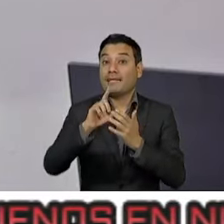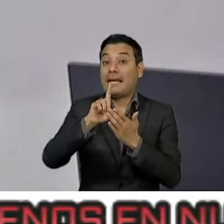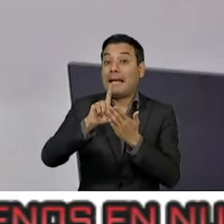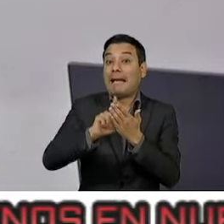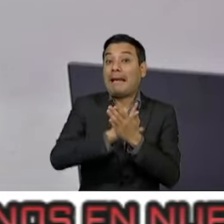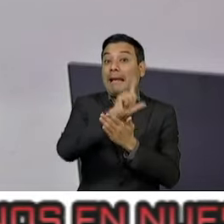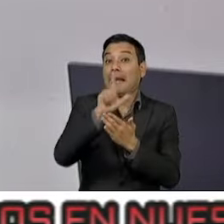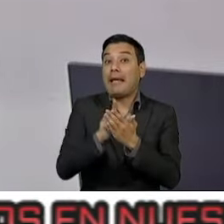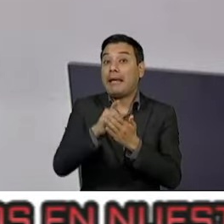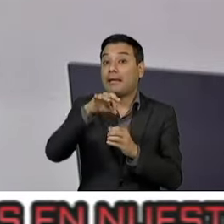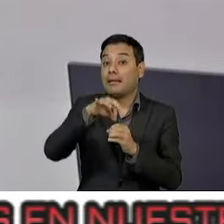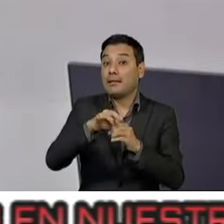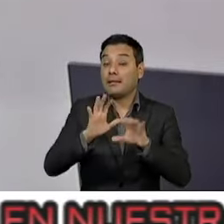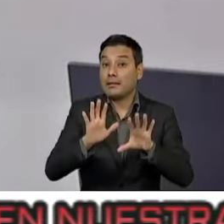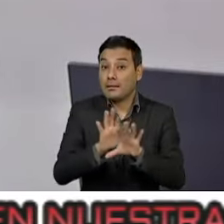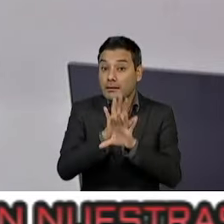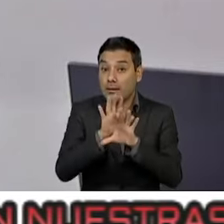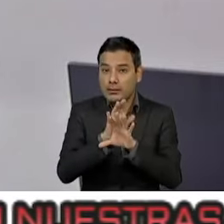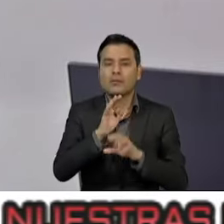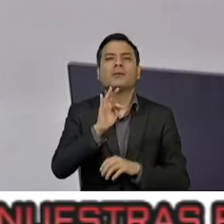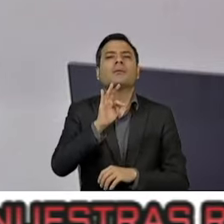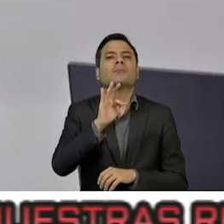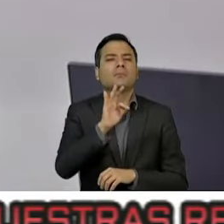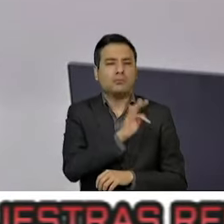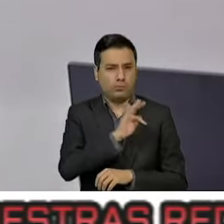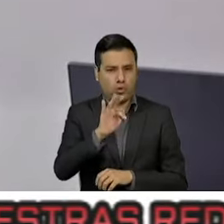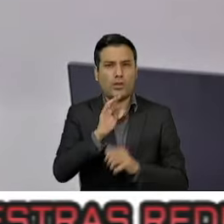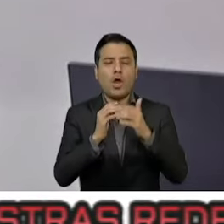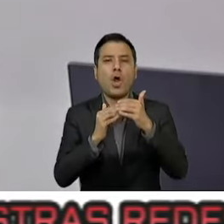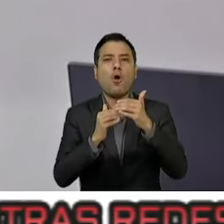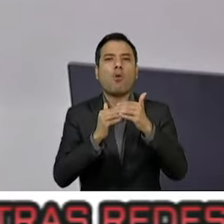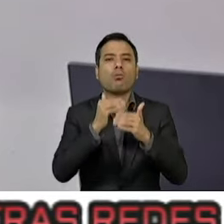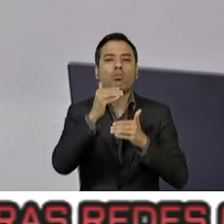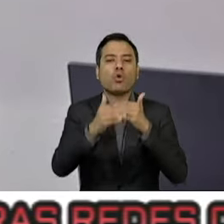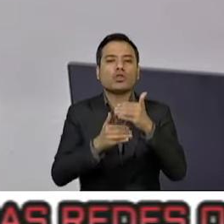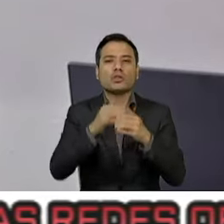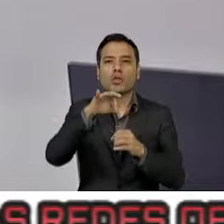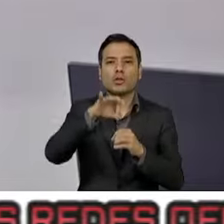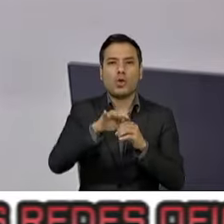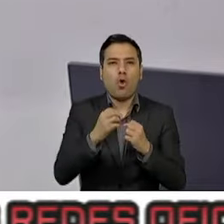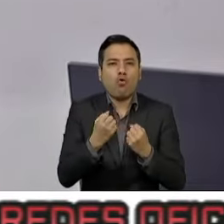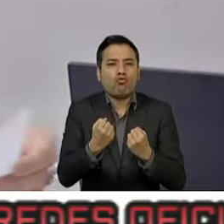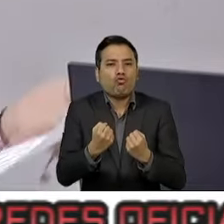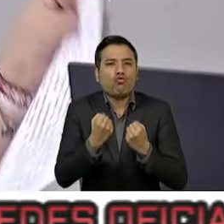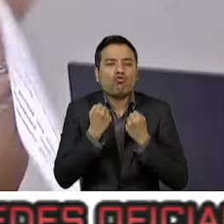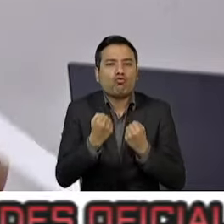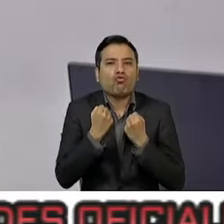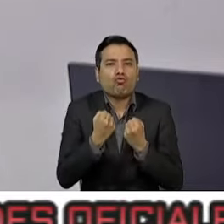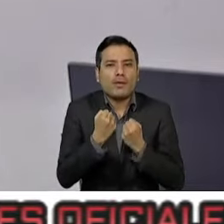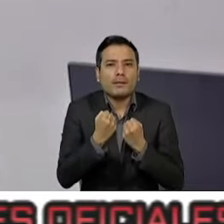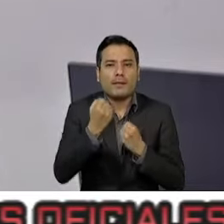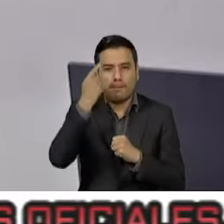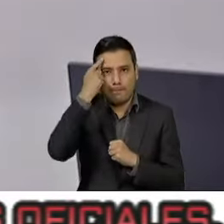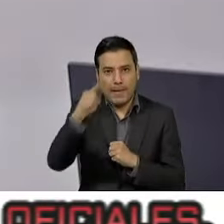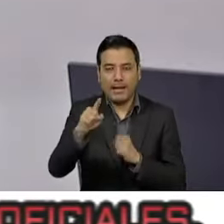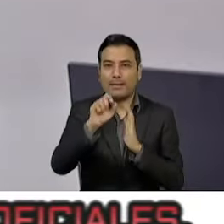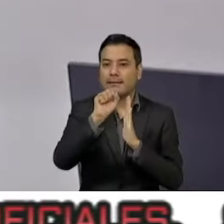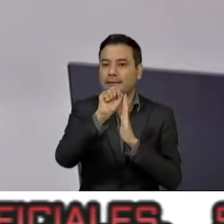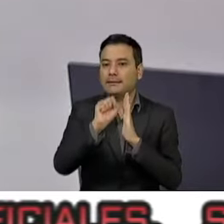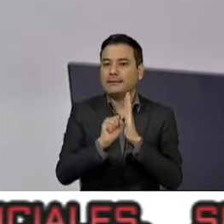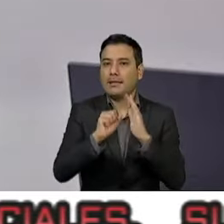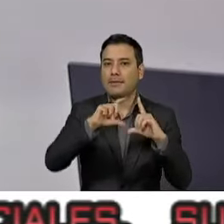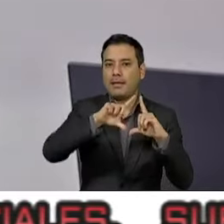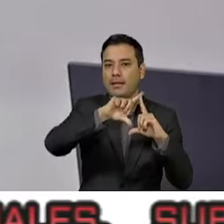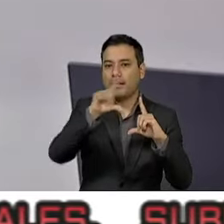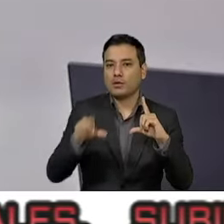pudiera presentarse fortalecerá nuestros procesos electorales necesarios para consolidar el Sistema Nacional